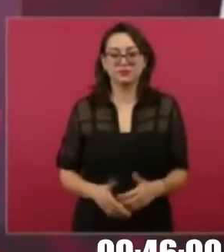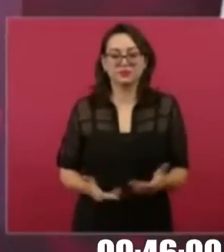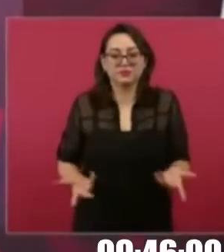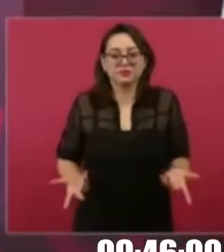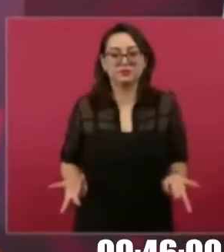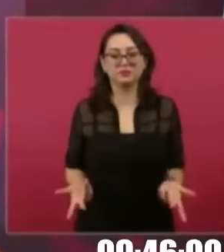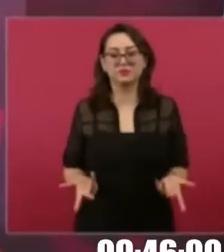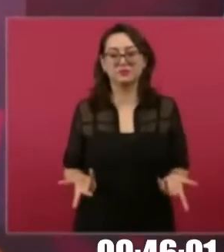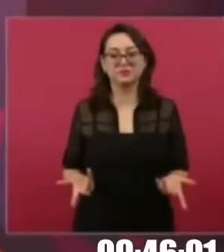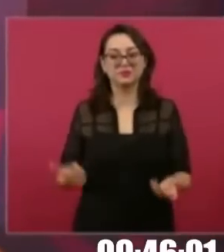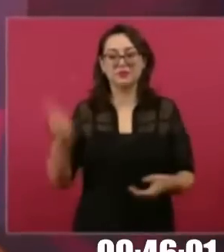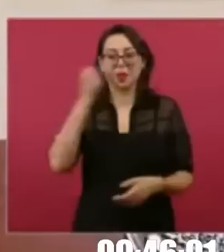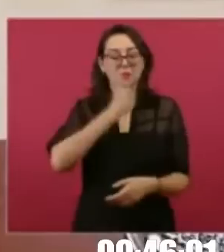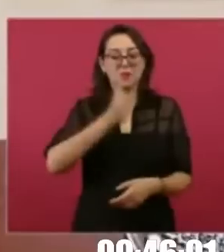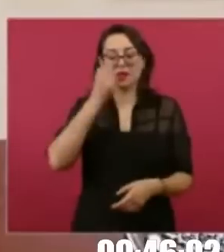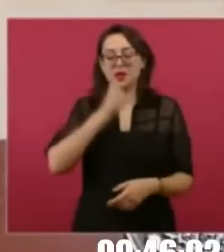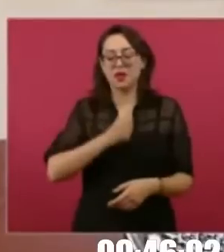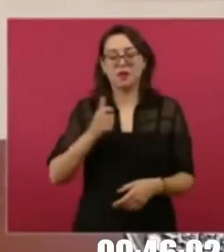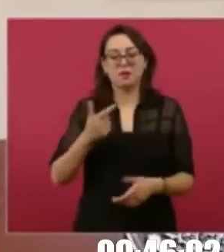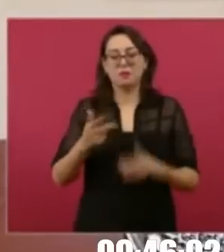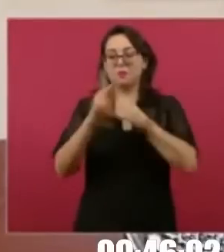el Trópico